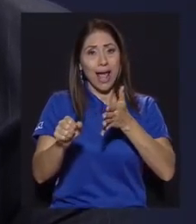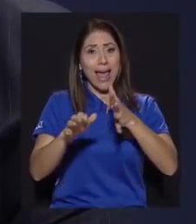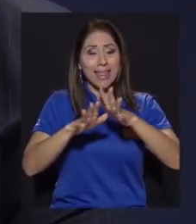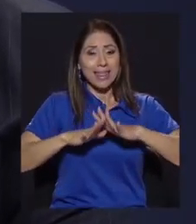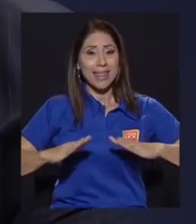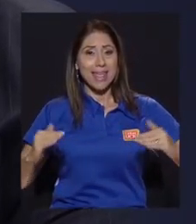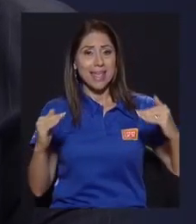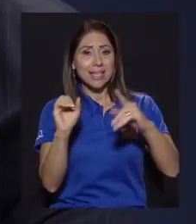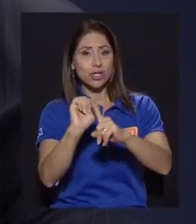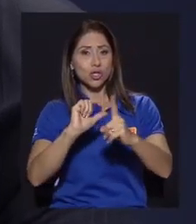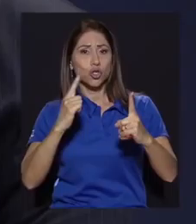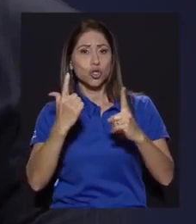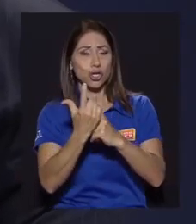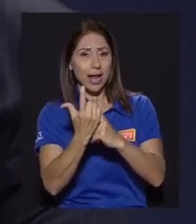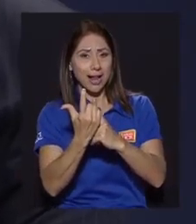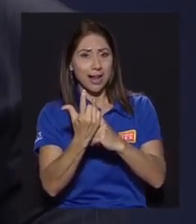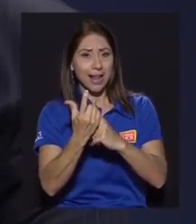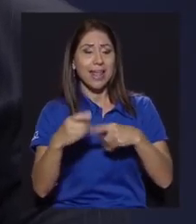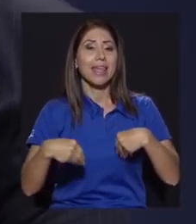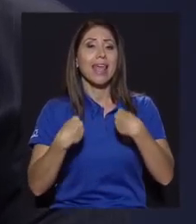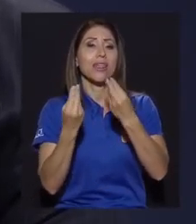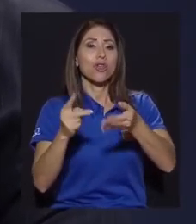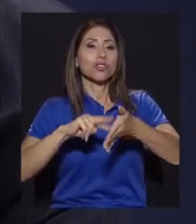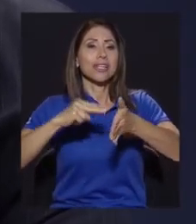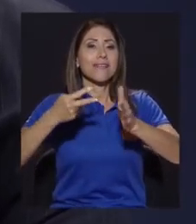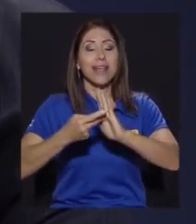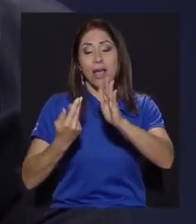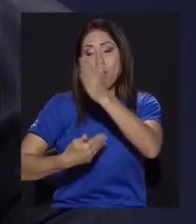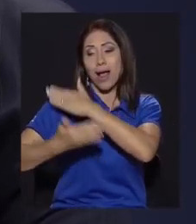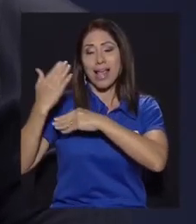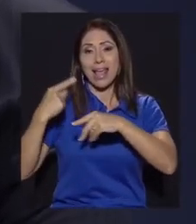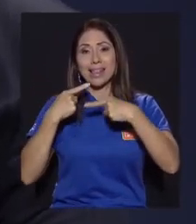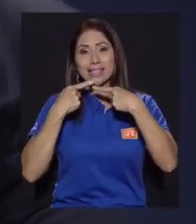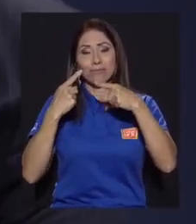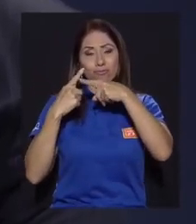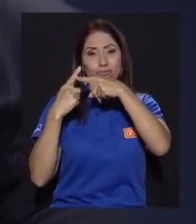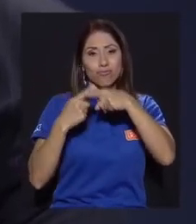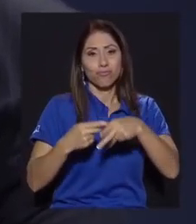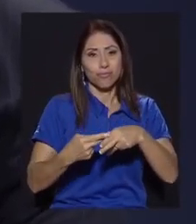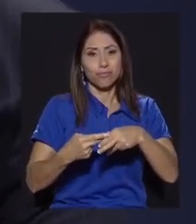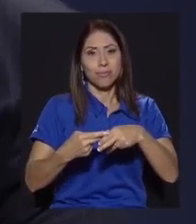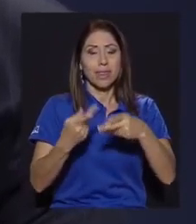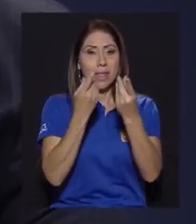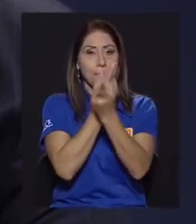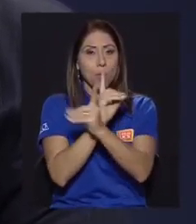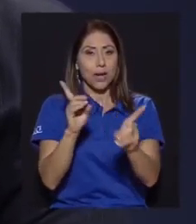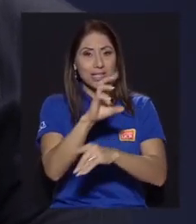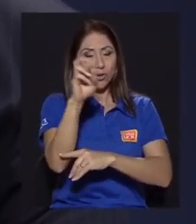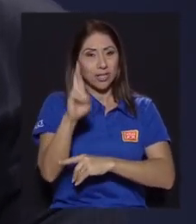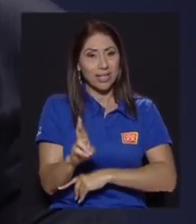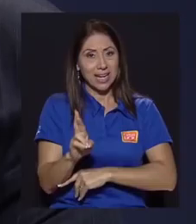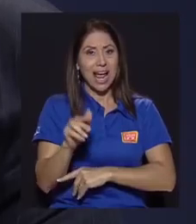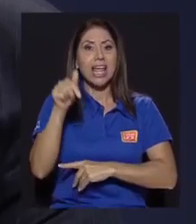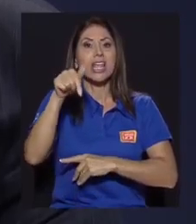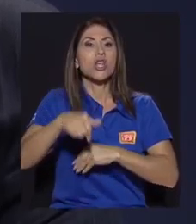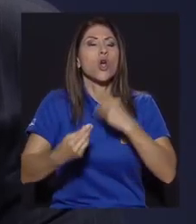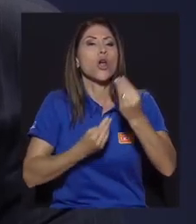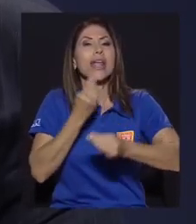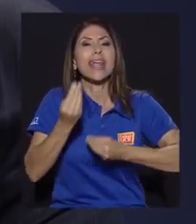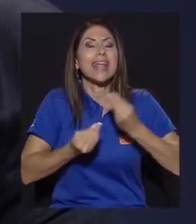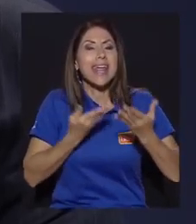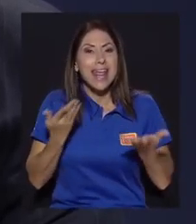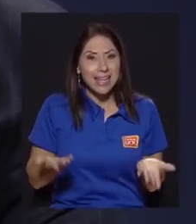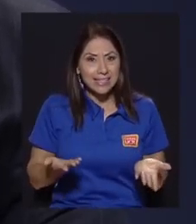sentido a lo que antes fue democracia costarricense y hoy lamentablemente es plutocracia